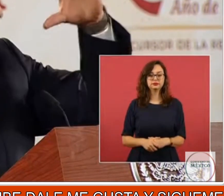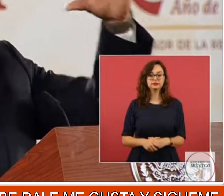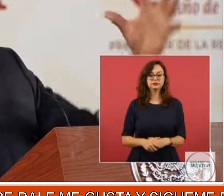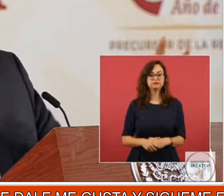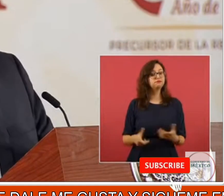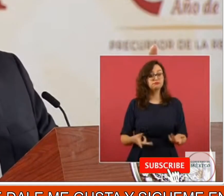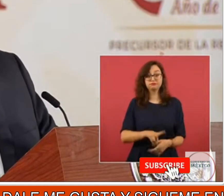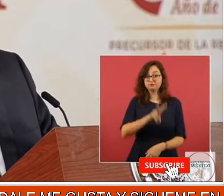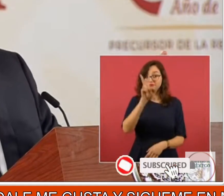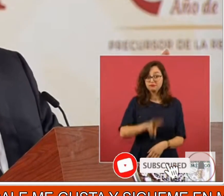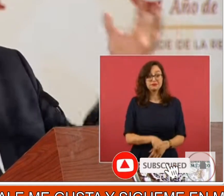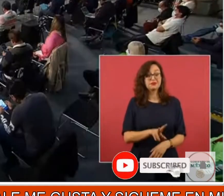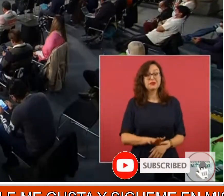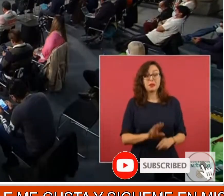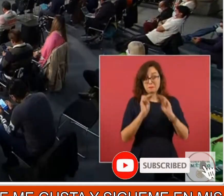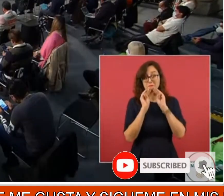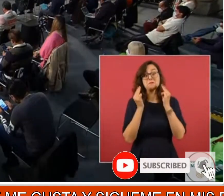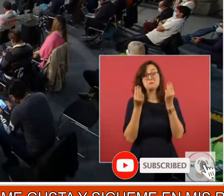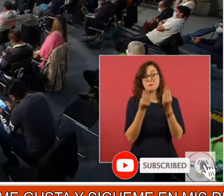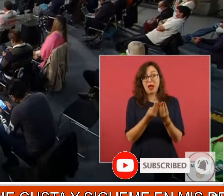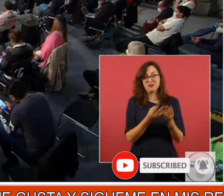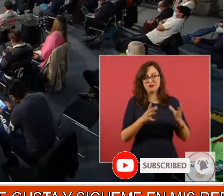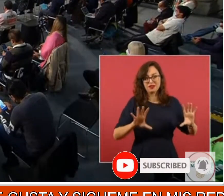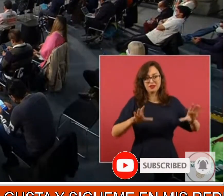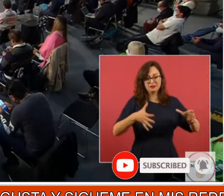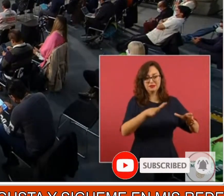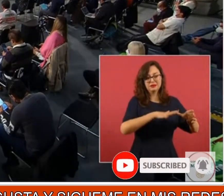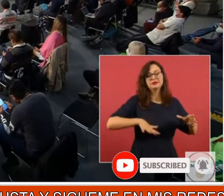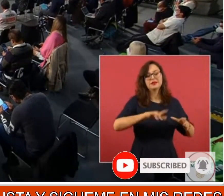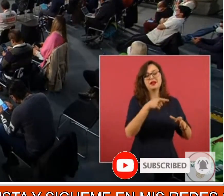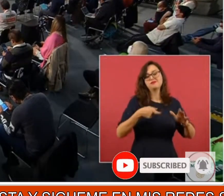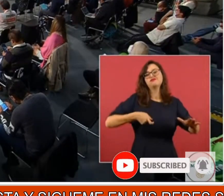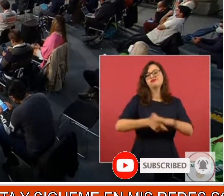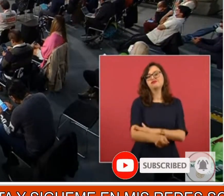Toda una red. Bueno, pues de ahí financiaban a Loret de Mola